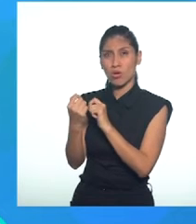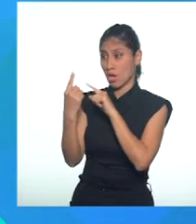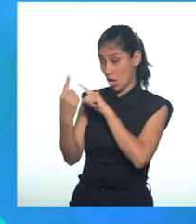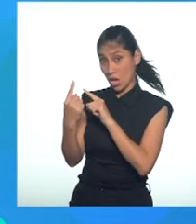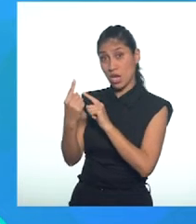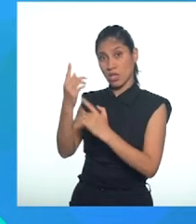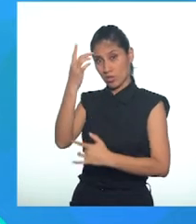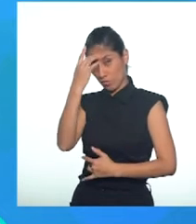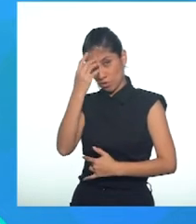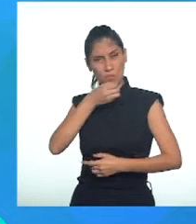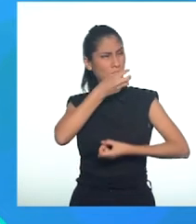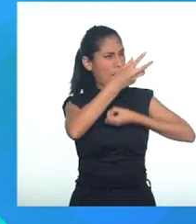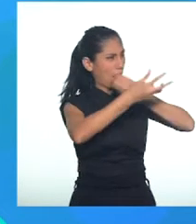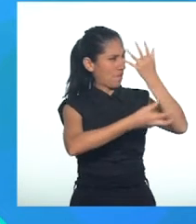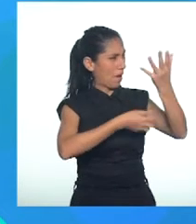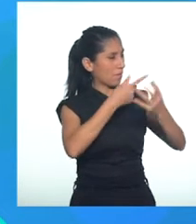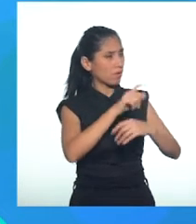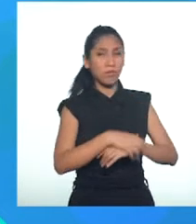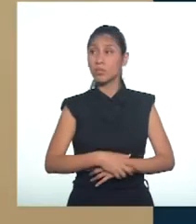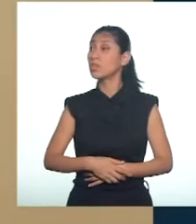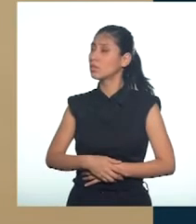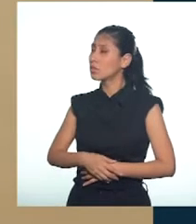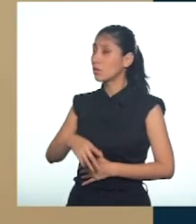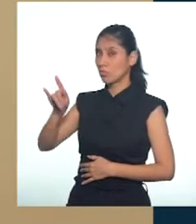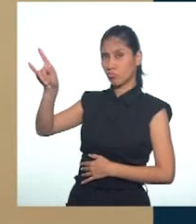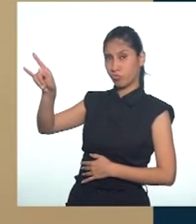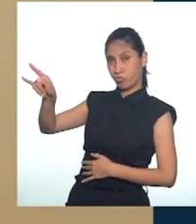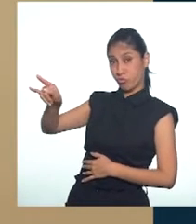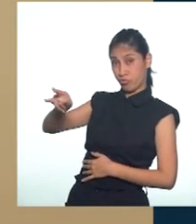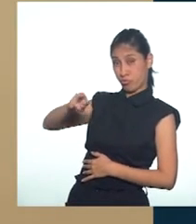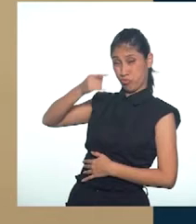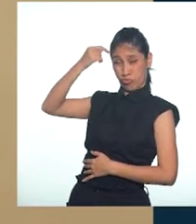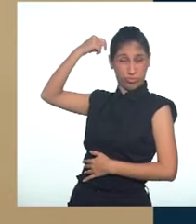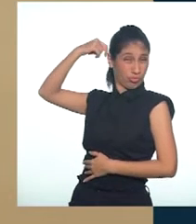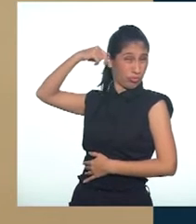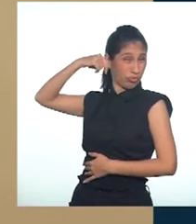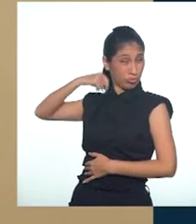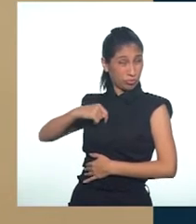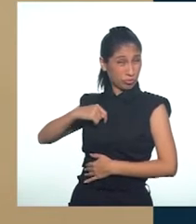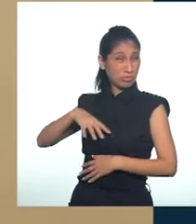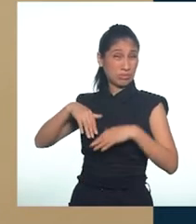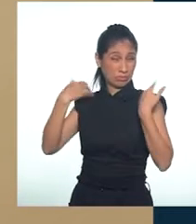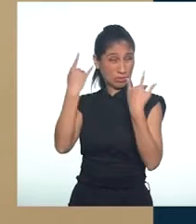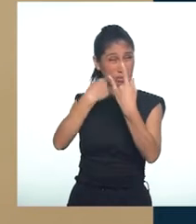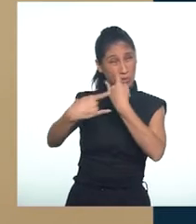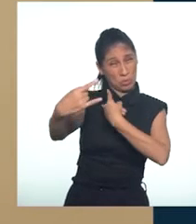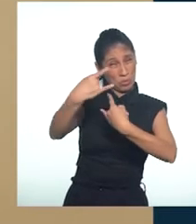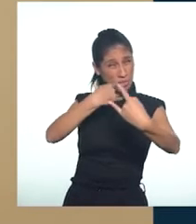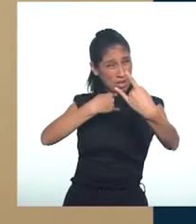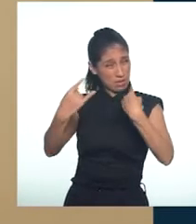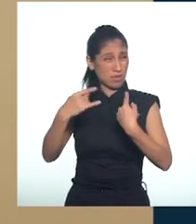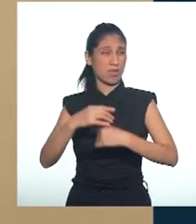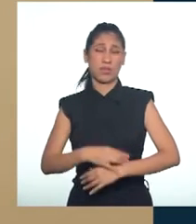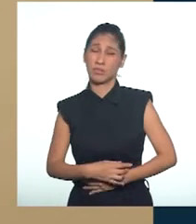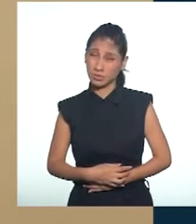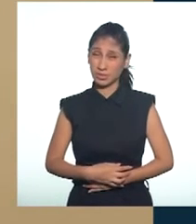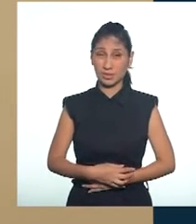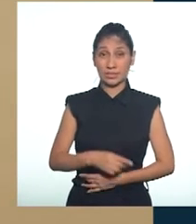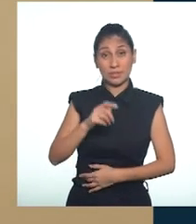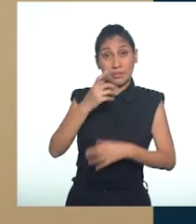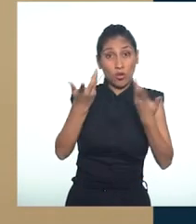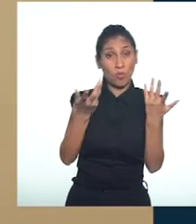la bacteria e infectarse. Lo que dice el Ministerio de Salud es que el riesgo de infectarse por